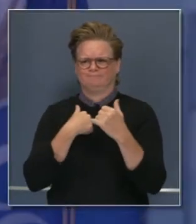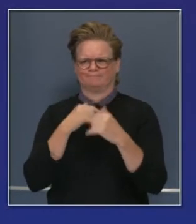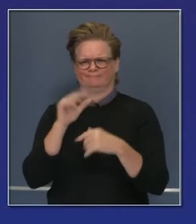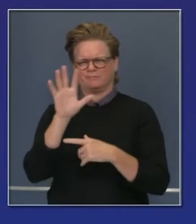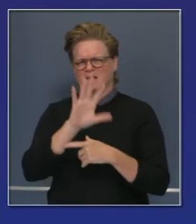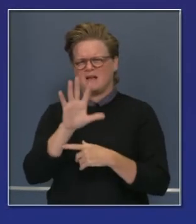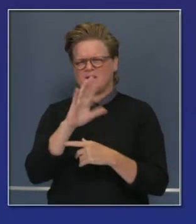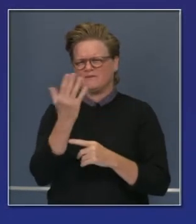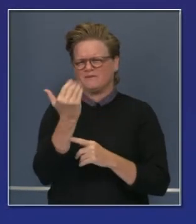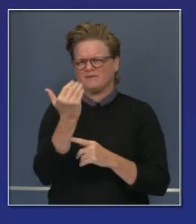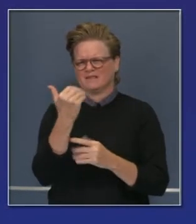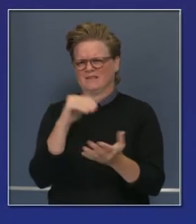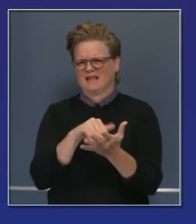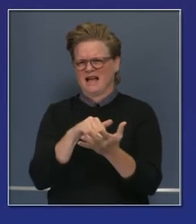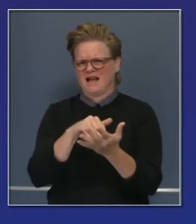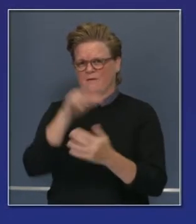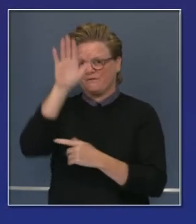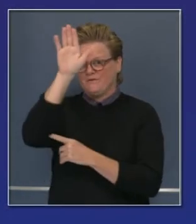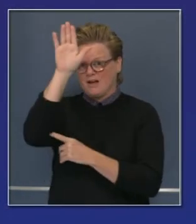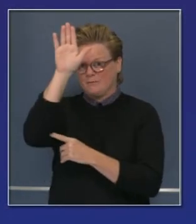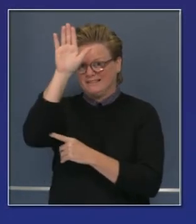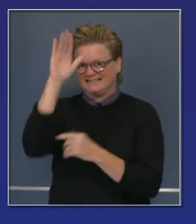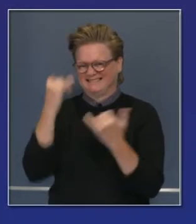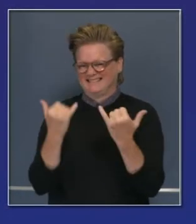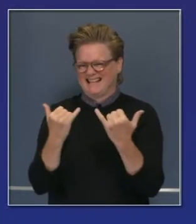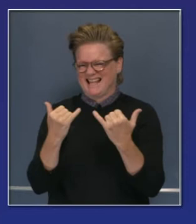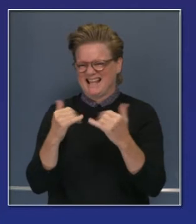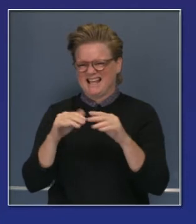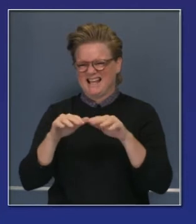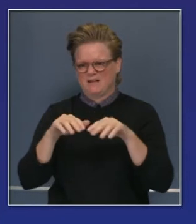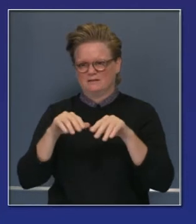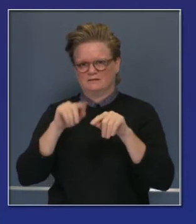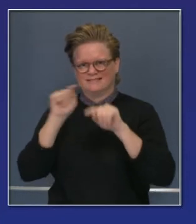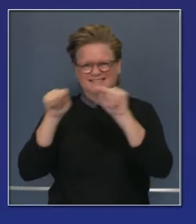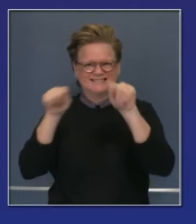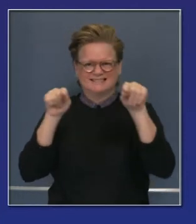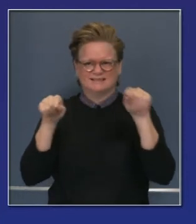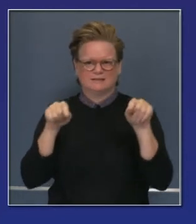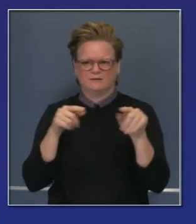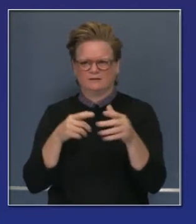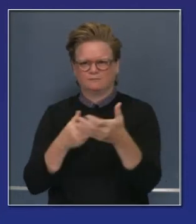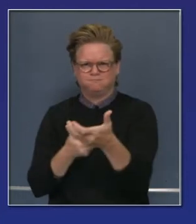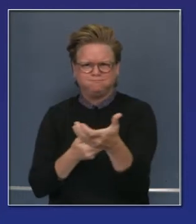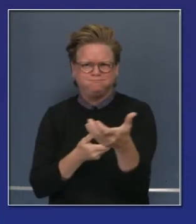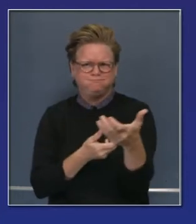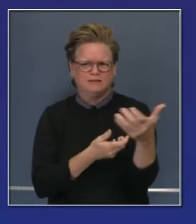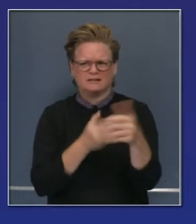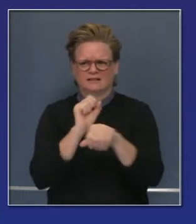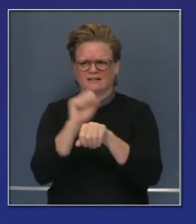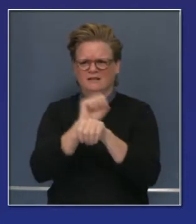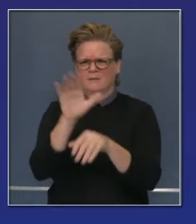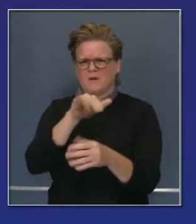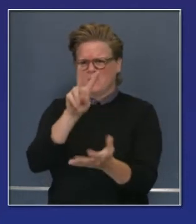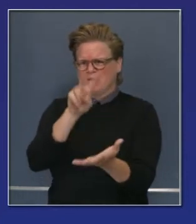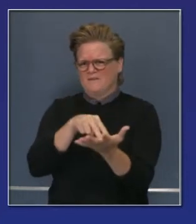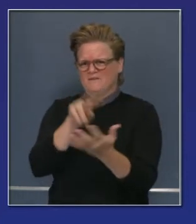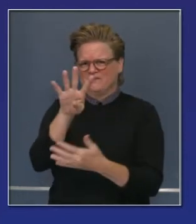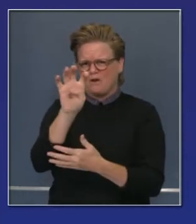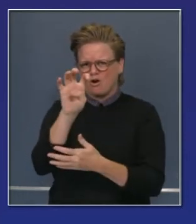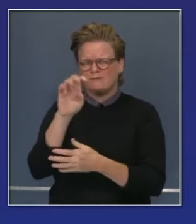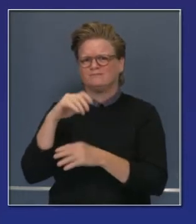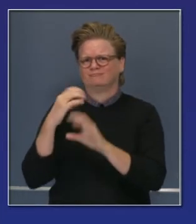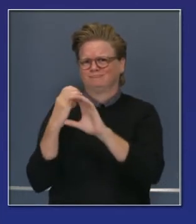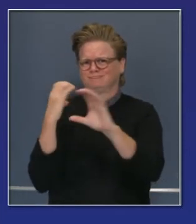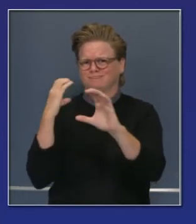Actualmente tenemos poco menos de 15,000 bomberos desplegados en el estado. Tenemos casi 2,400 camiones